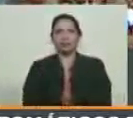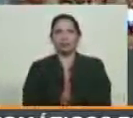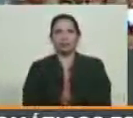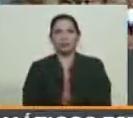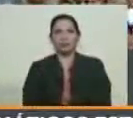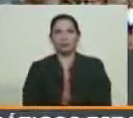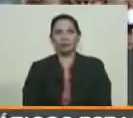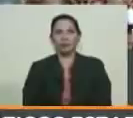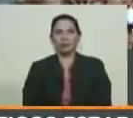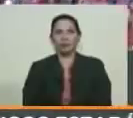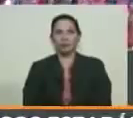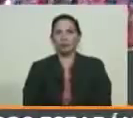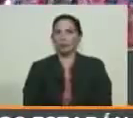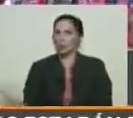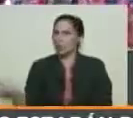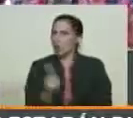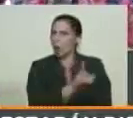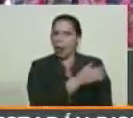No lo vamos a permitir.